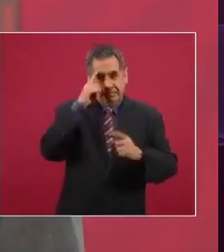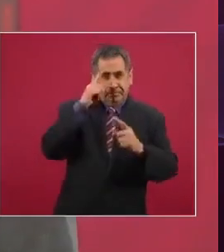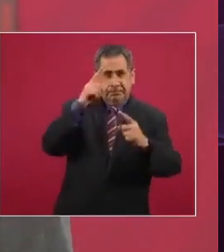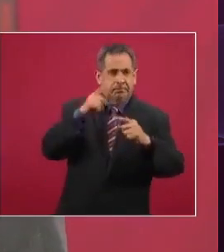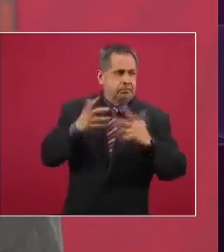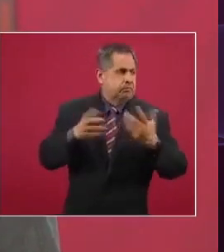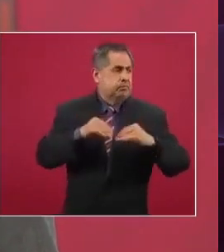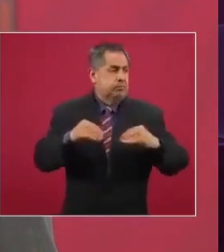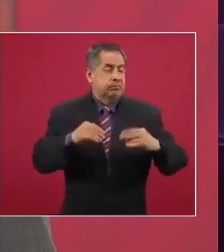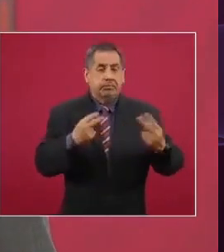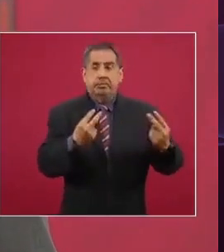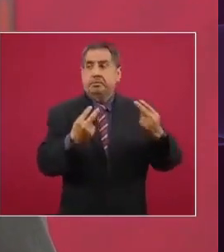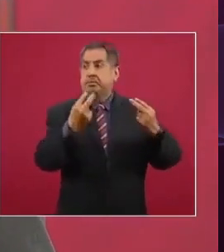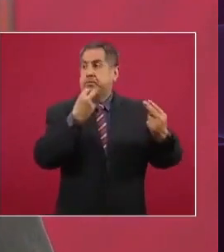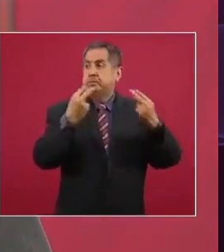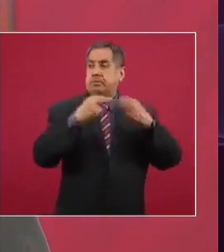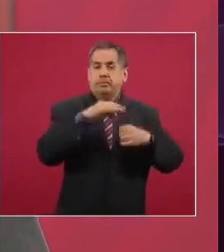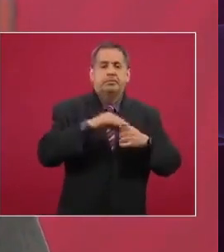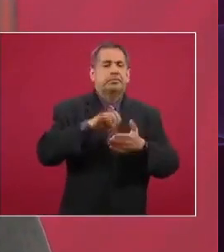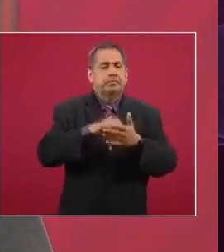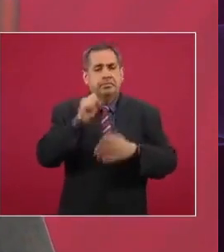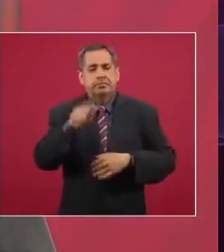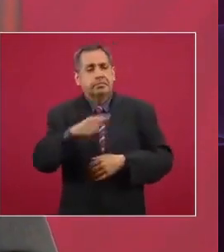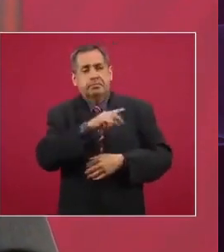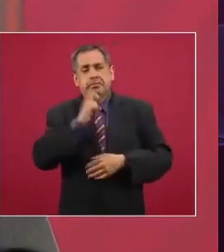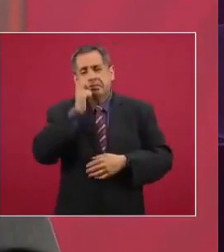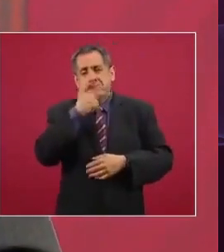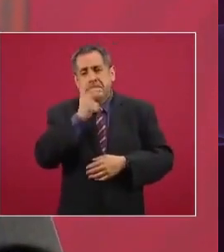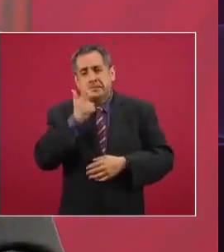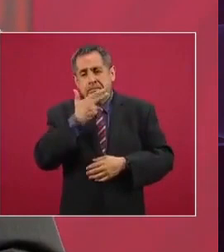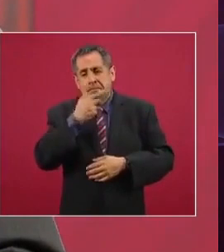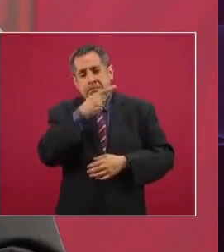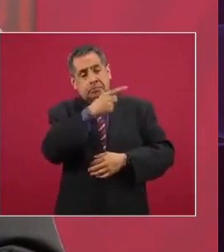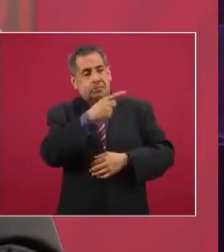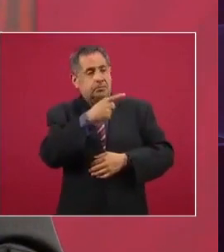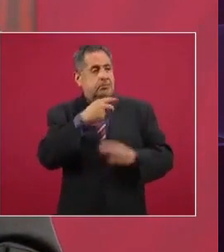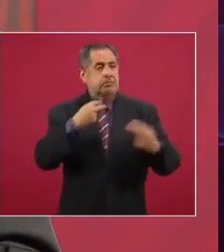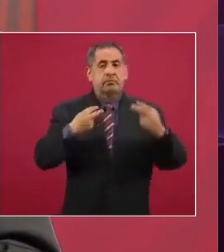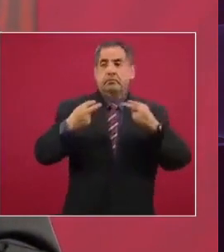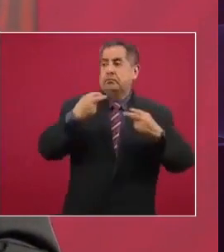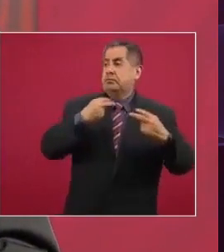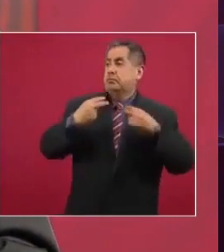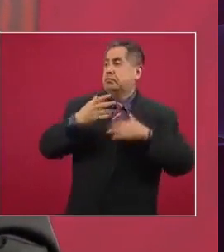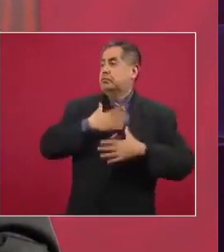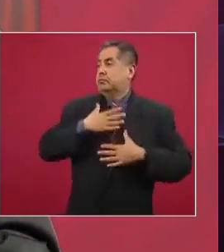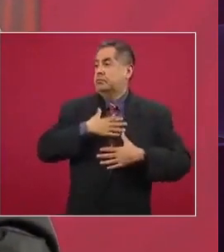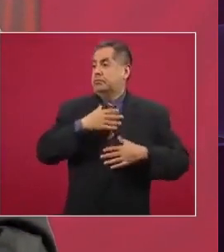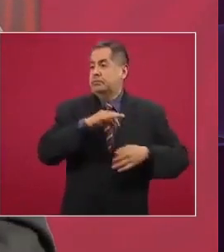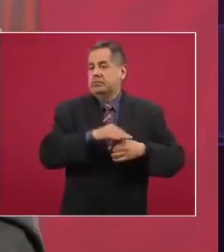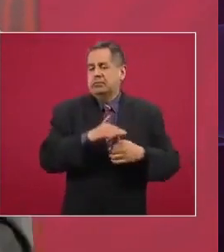propósitos electorales. Esto de Chihuahua, de que no nos permiten